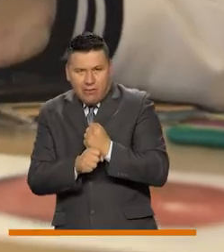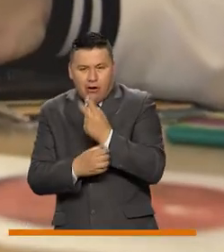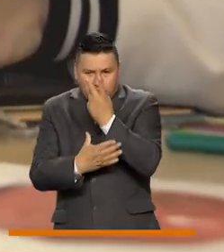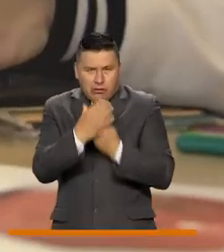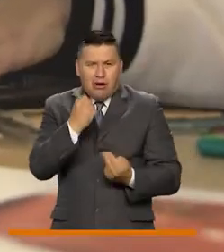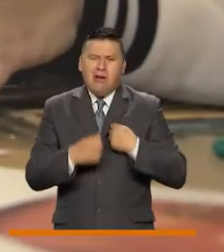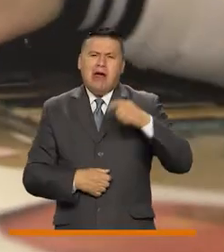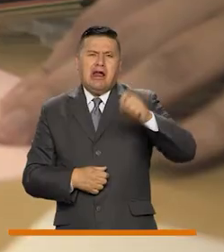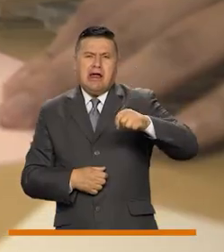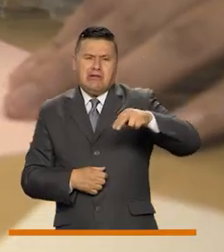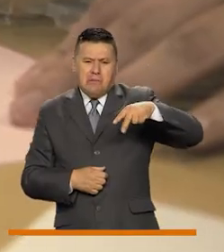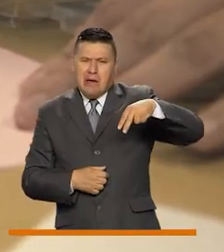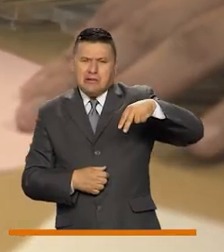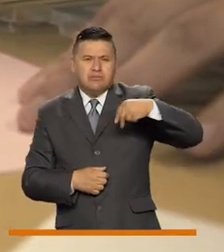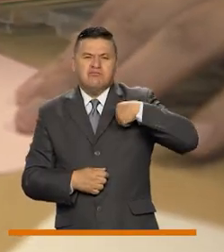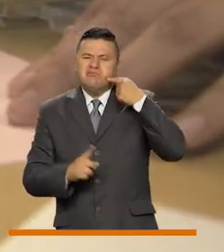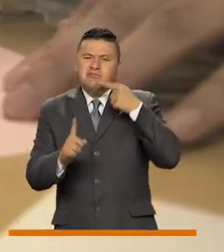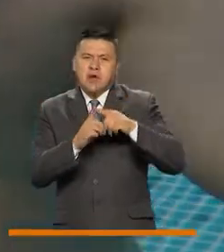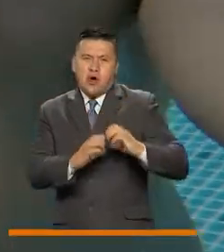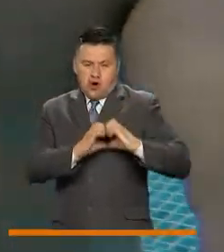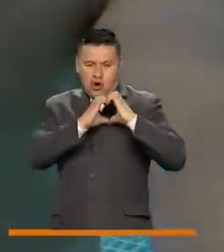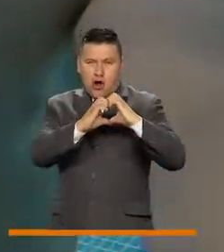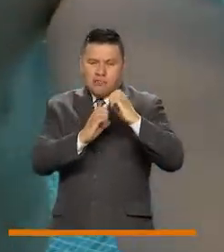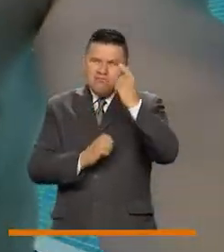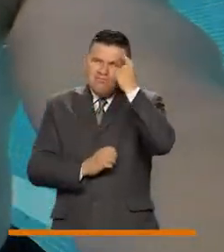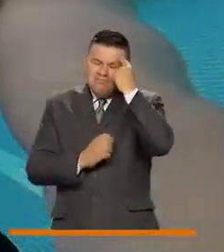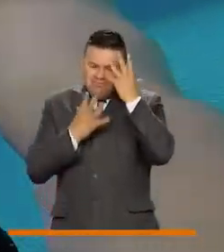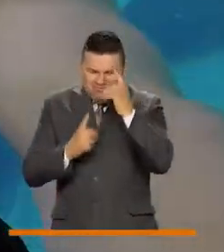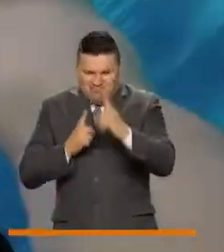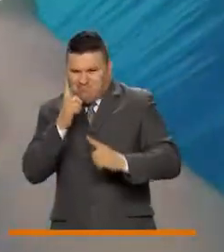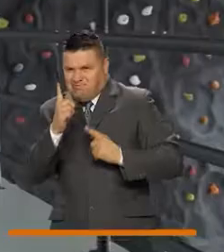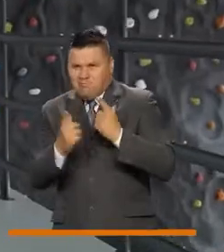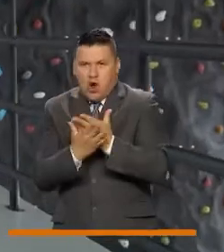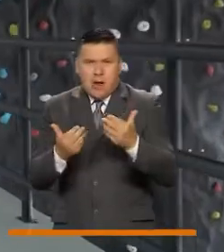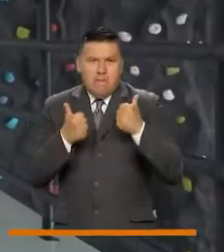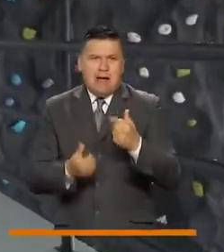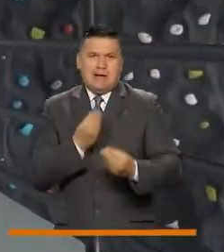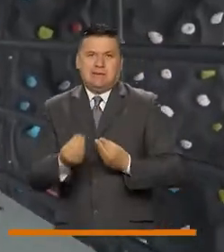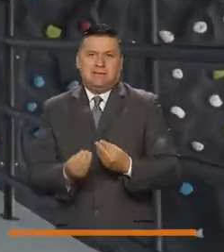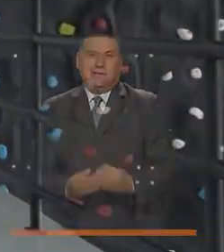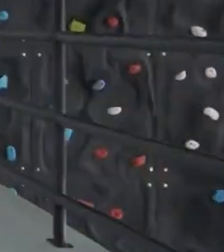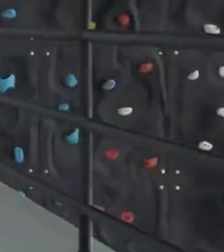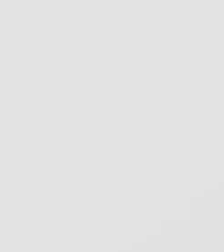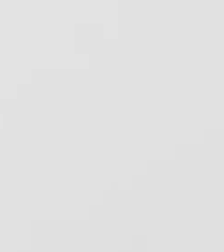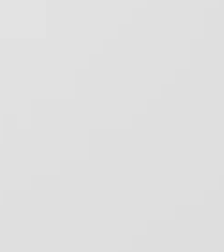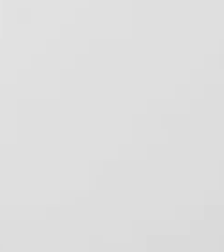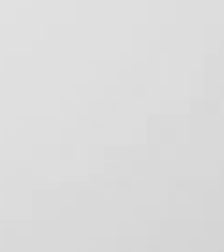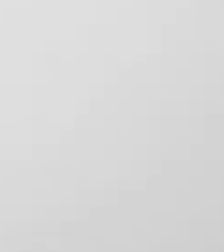no necesito de los pies, solo necesito corazón, mente y ganas para hacer bien las cosas.